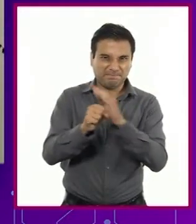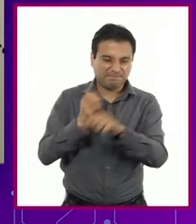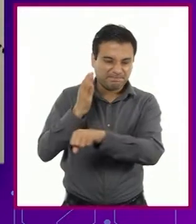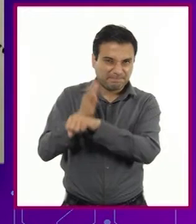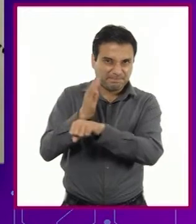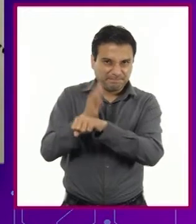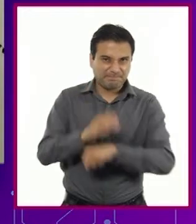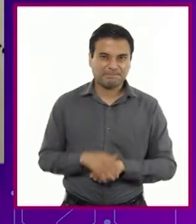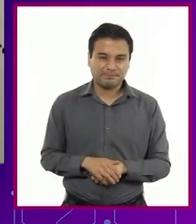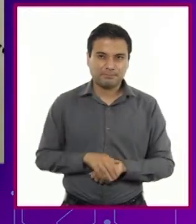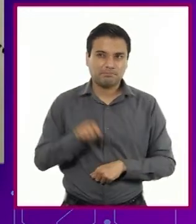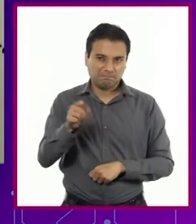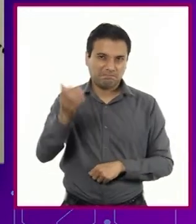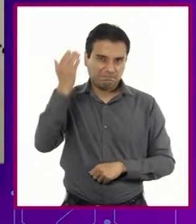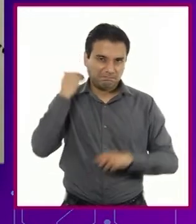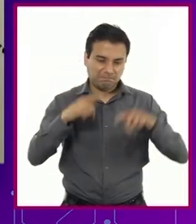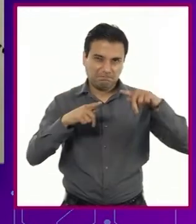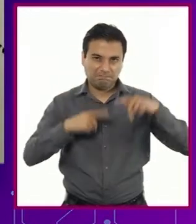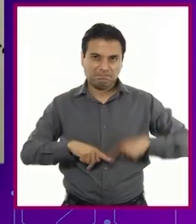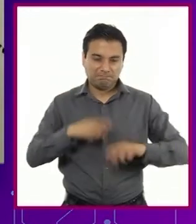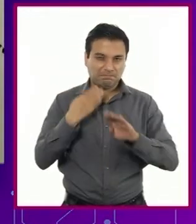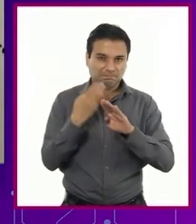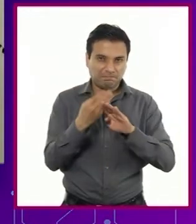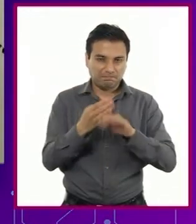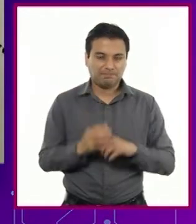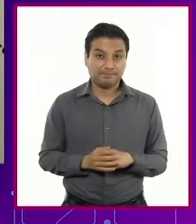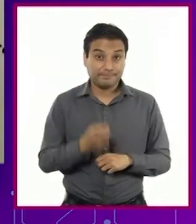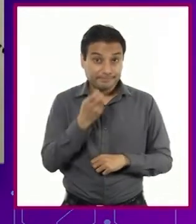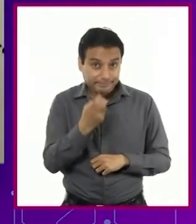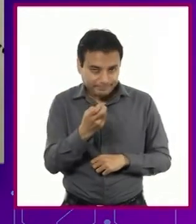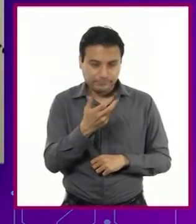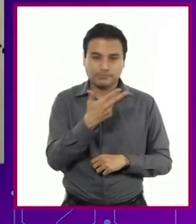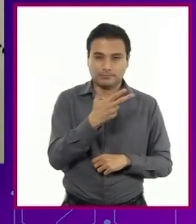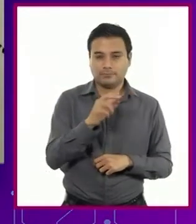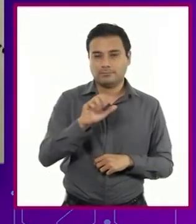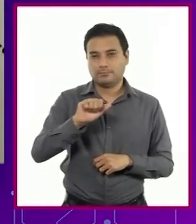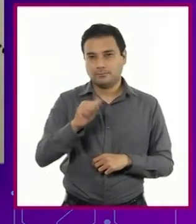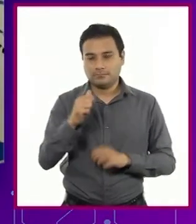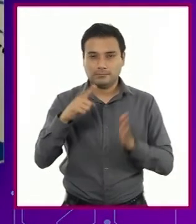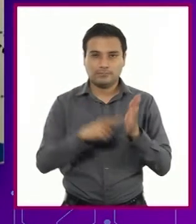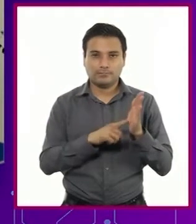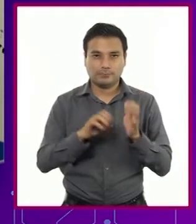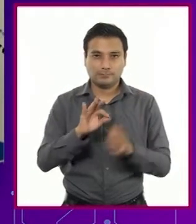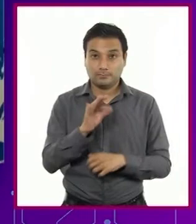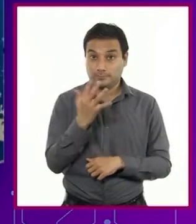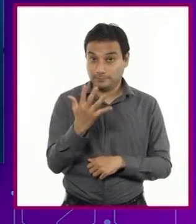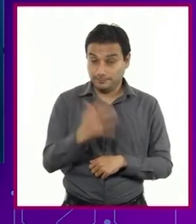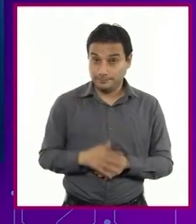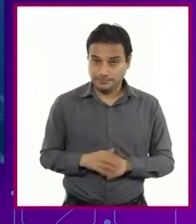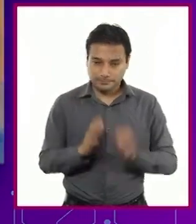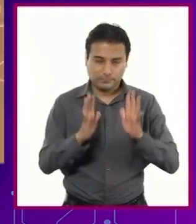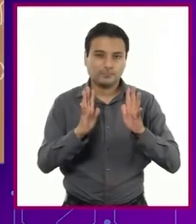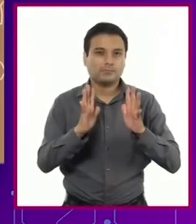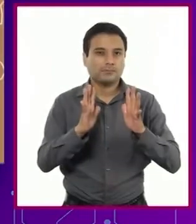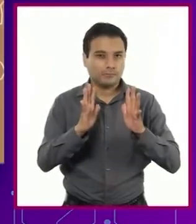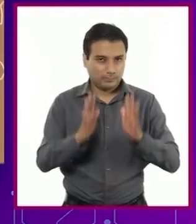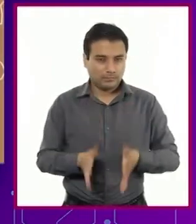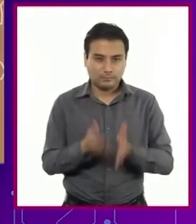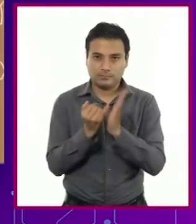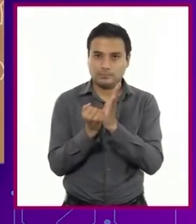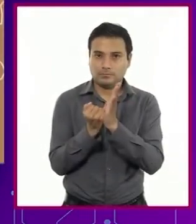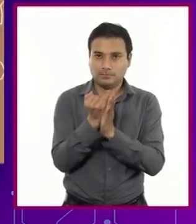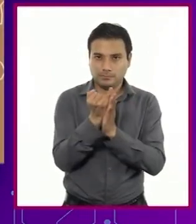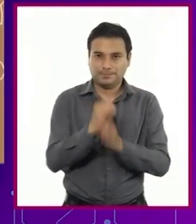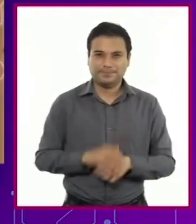cometidos contra la humanidad. Por tal motivo, el 8 de agosto de 1945 se estableció en